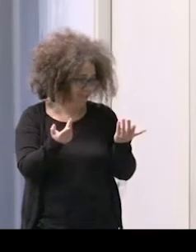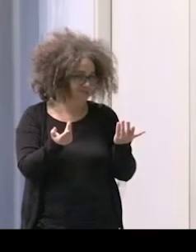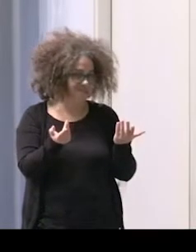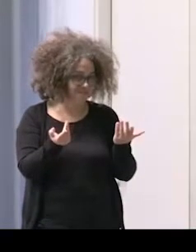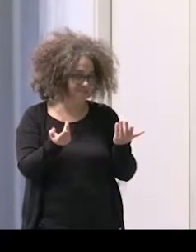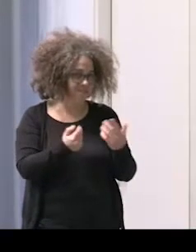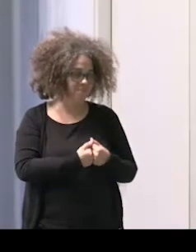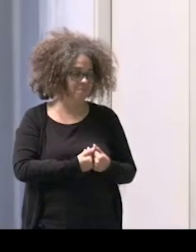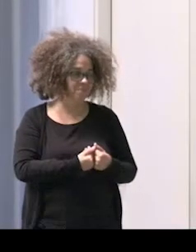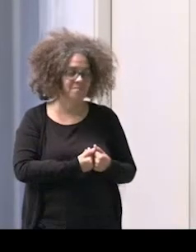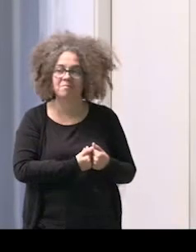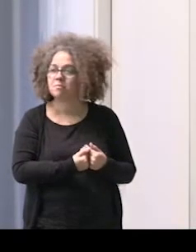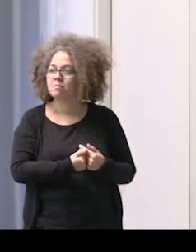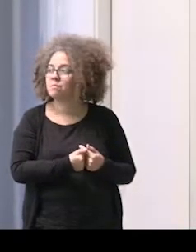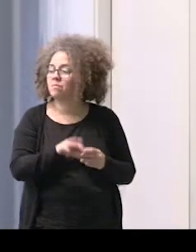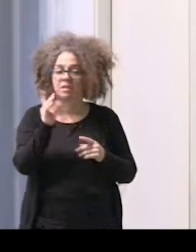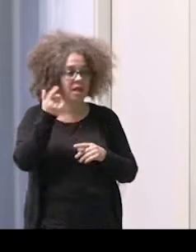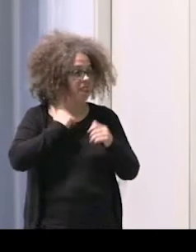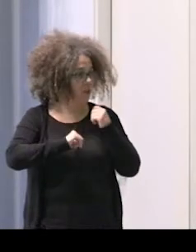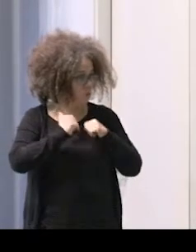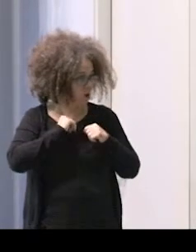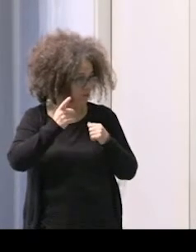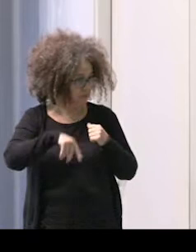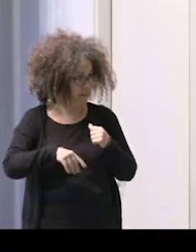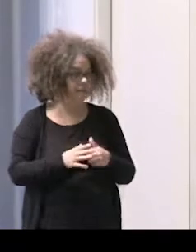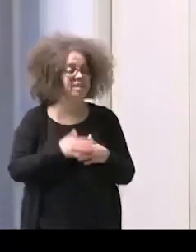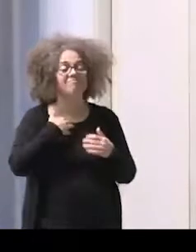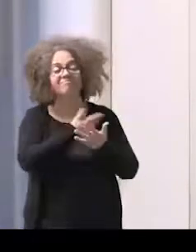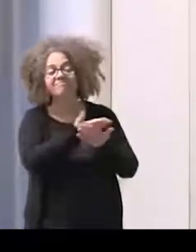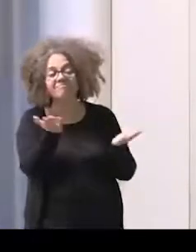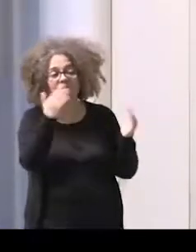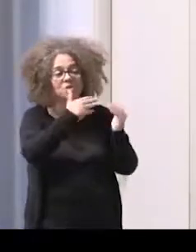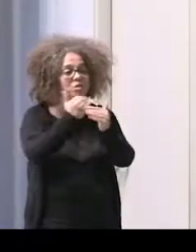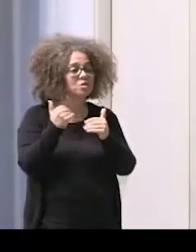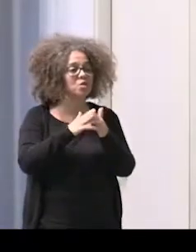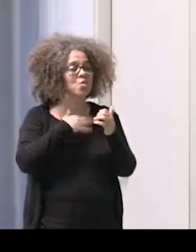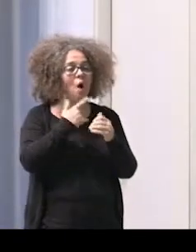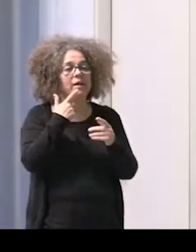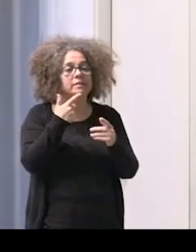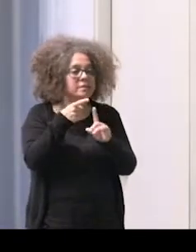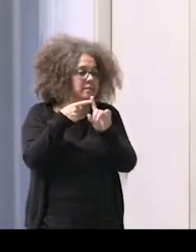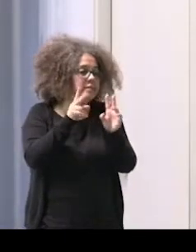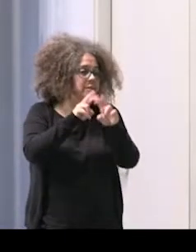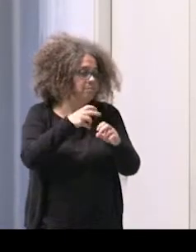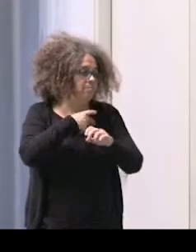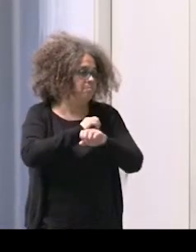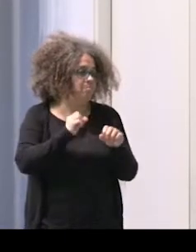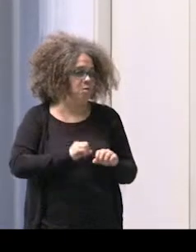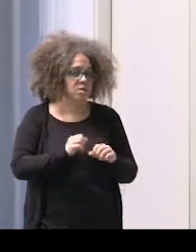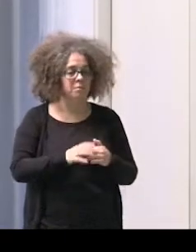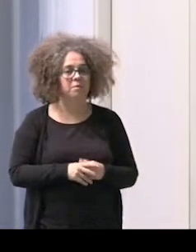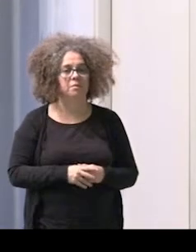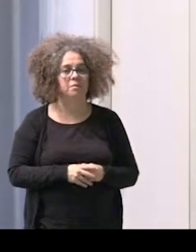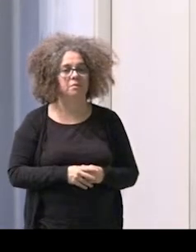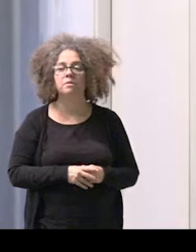tenemos, también a los cirujanos de nuestro hospital. Sin todos ellos esta investigación no sería posible. Y muy especialmente